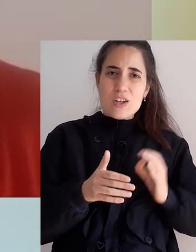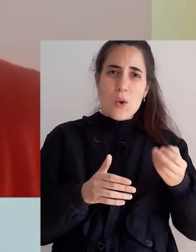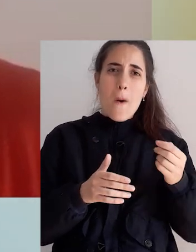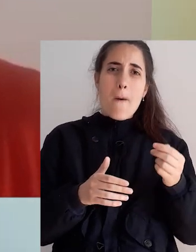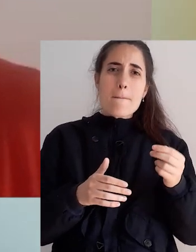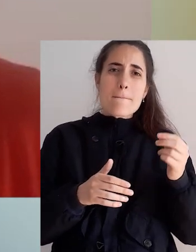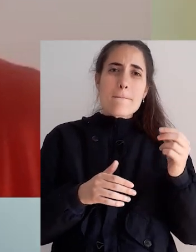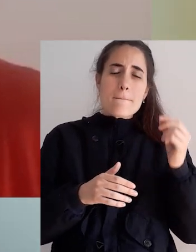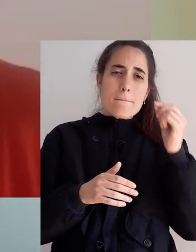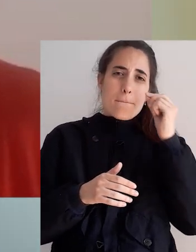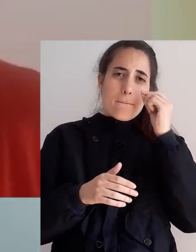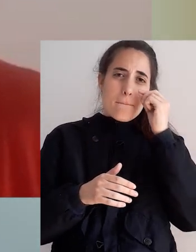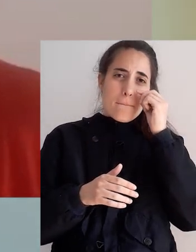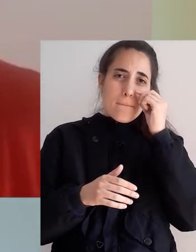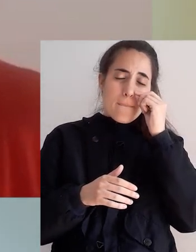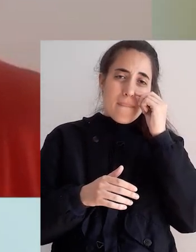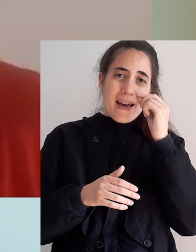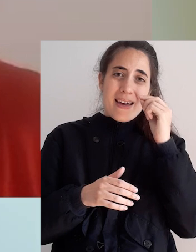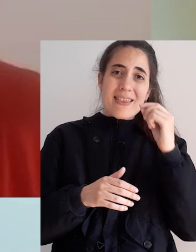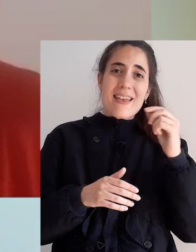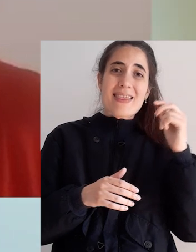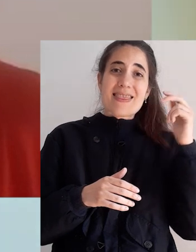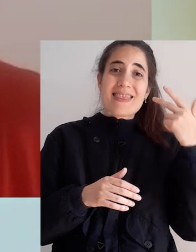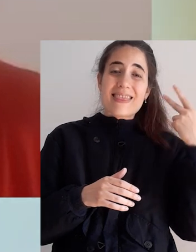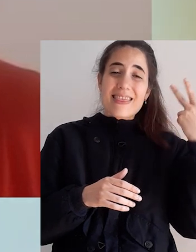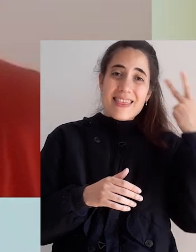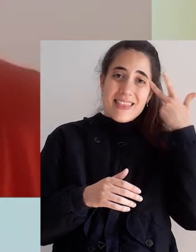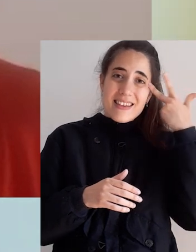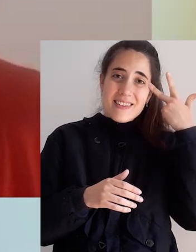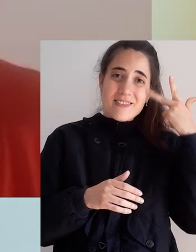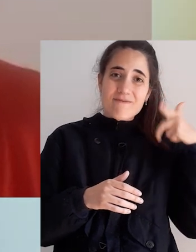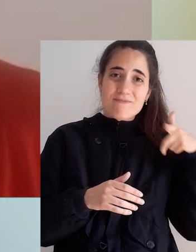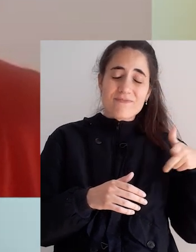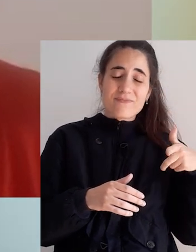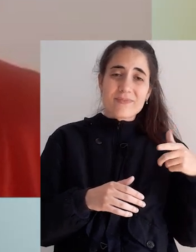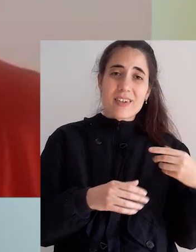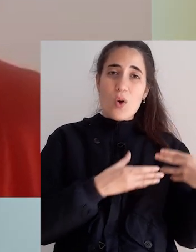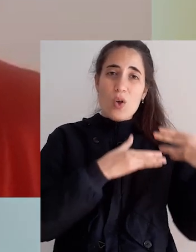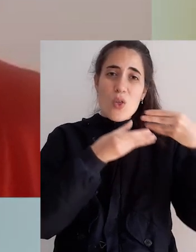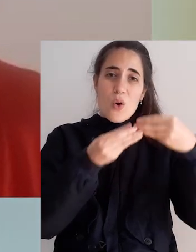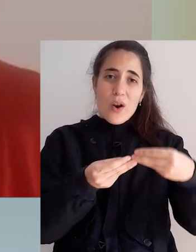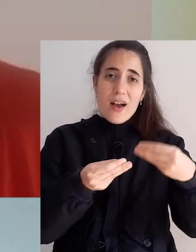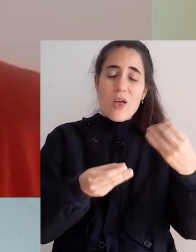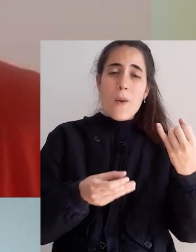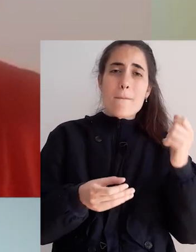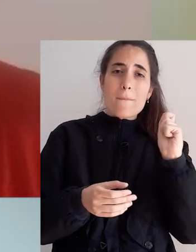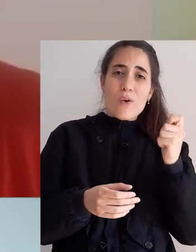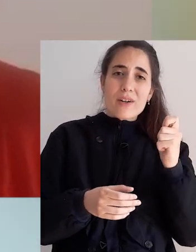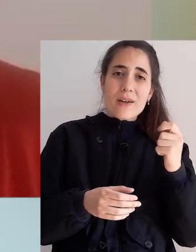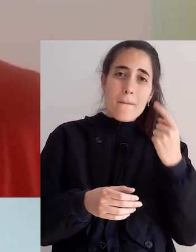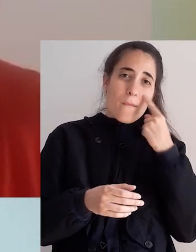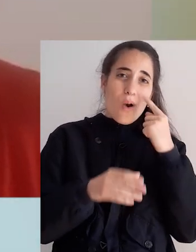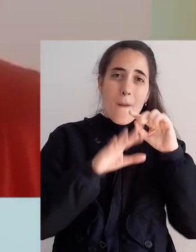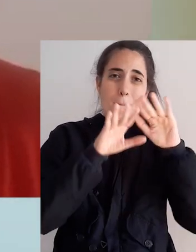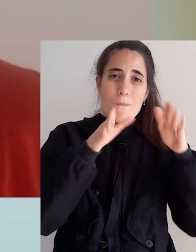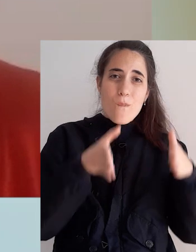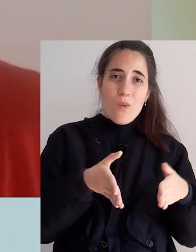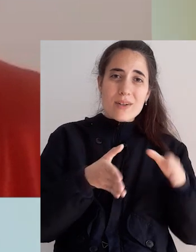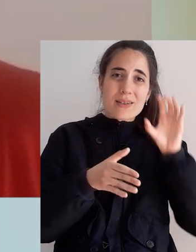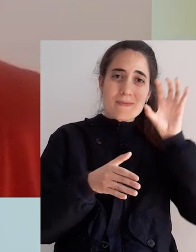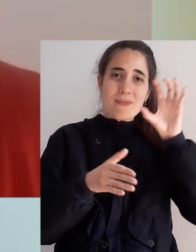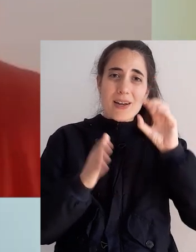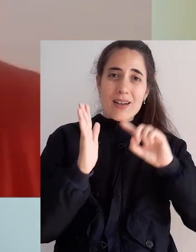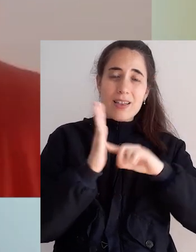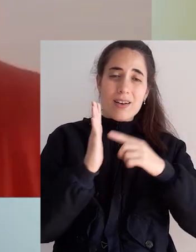el colectivo de las personas con discapacidad y hacia este proyecto de ley, pero con vísperas a convertirse en ley, que tanto